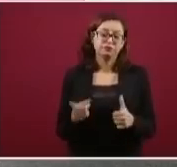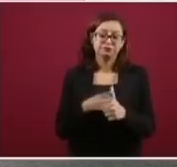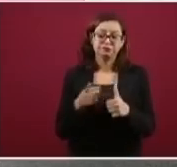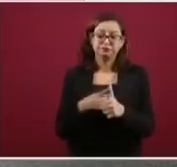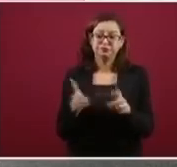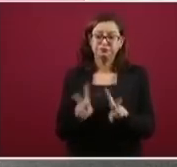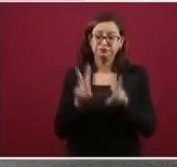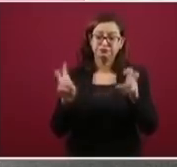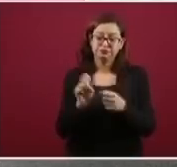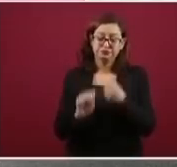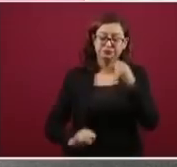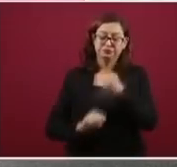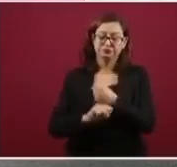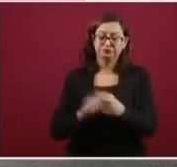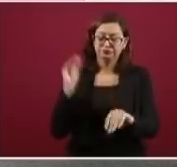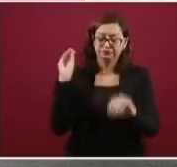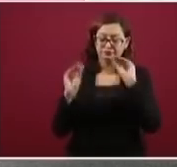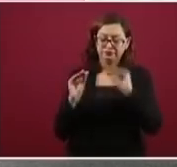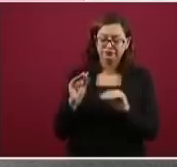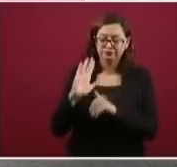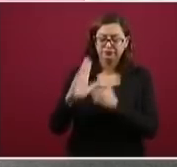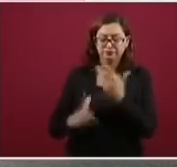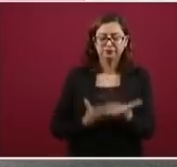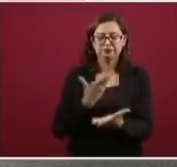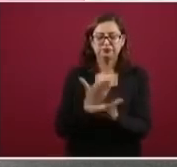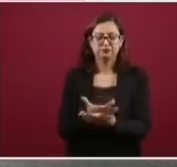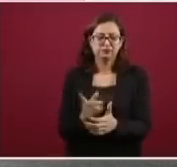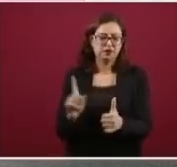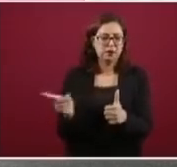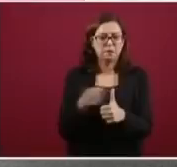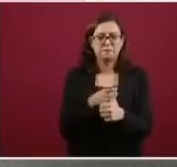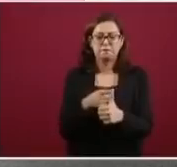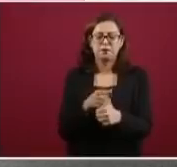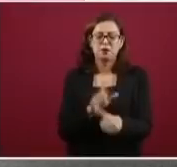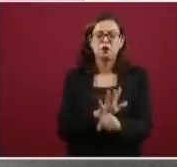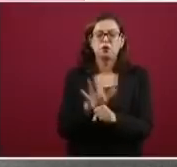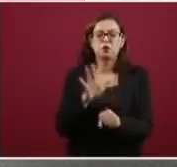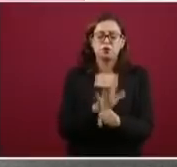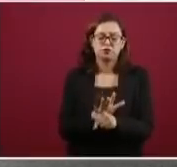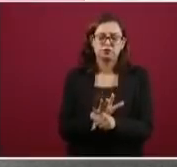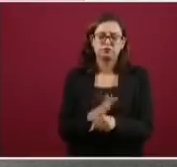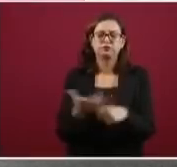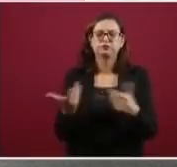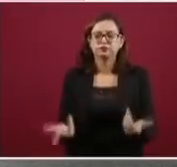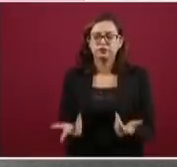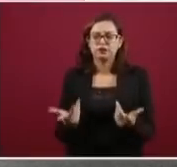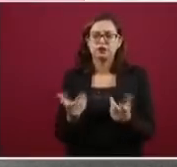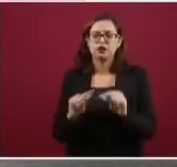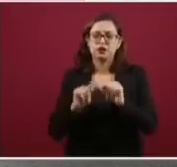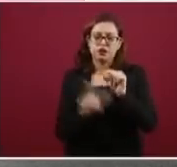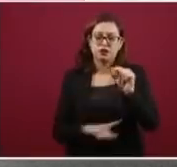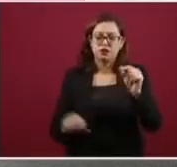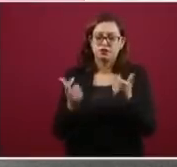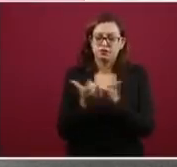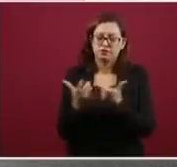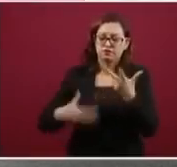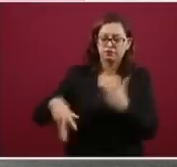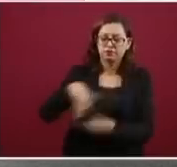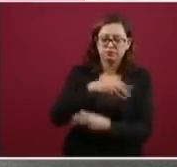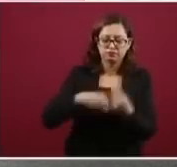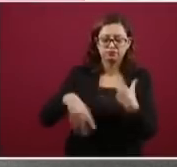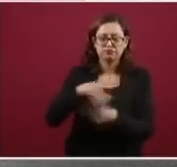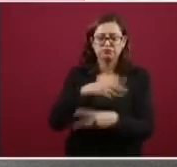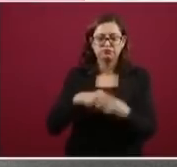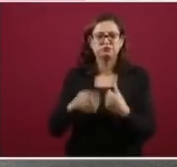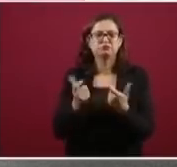el primer principio queremos que el paquete contribuya a la estabilidad macroeconómica del país y que genere